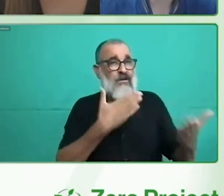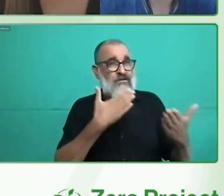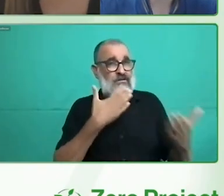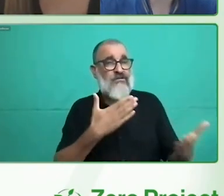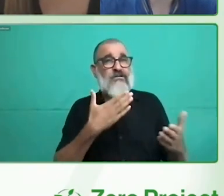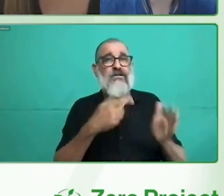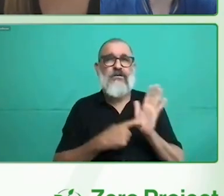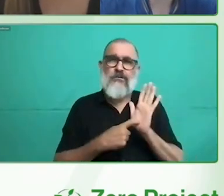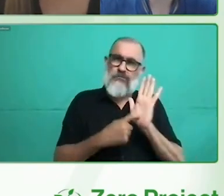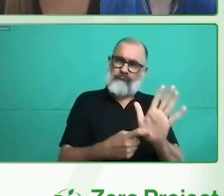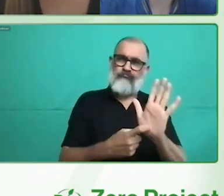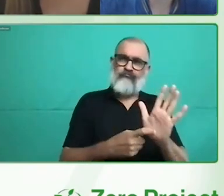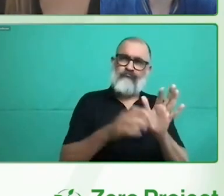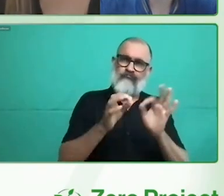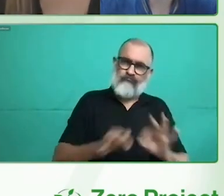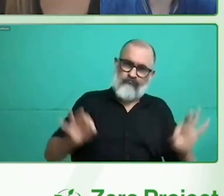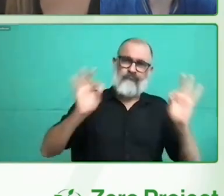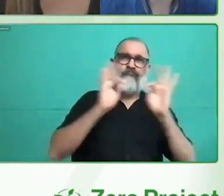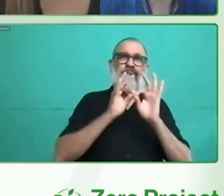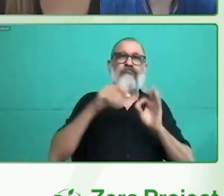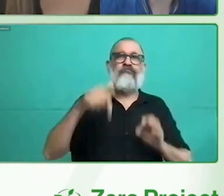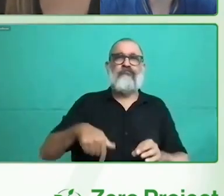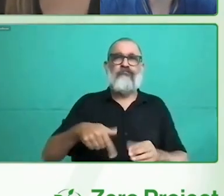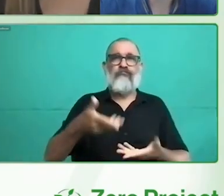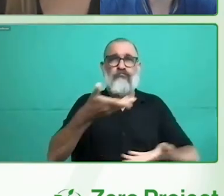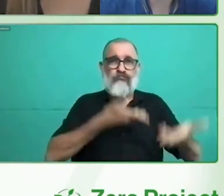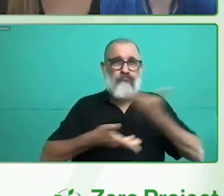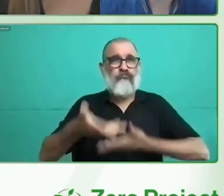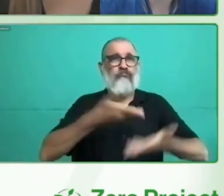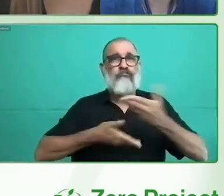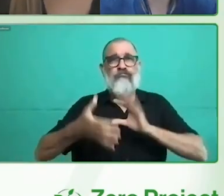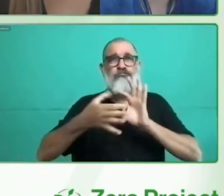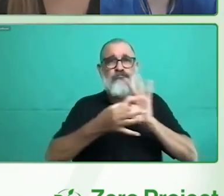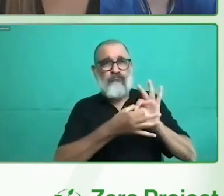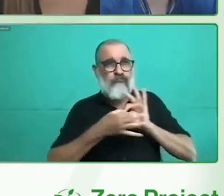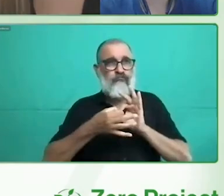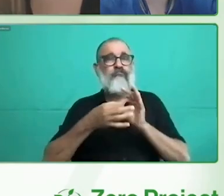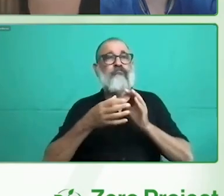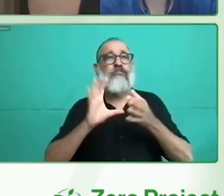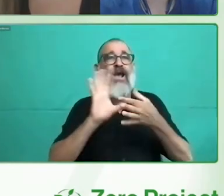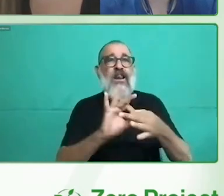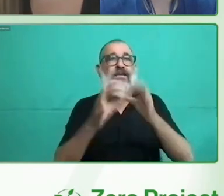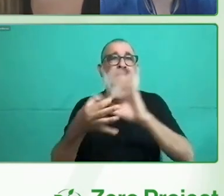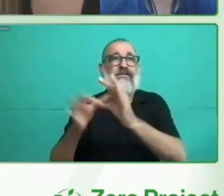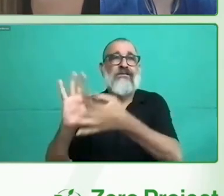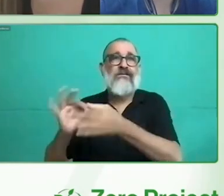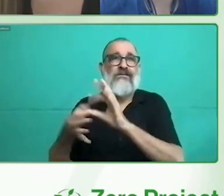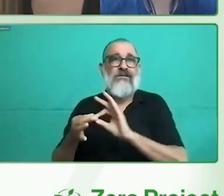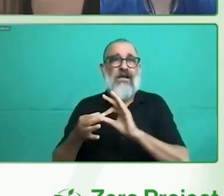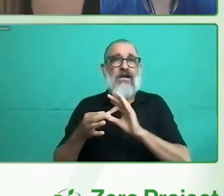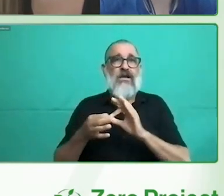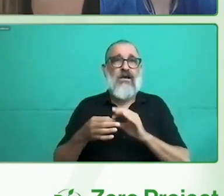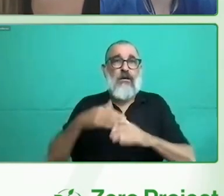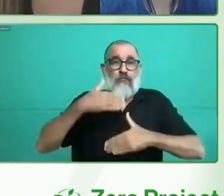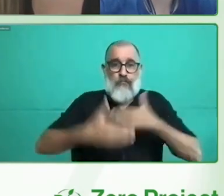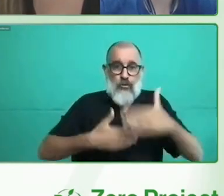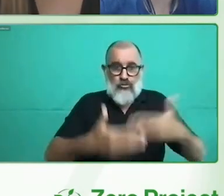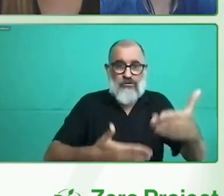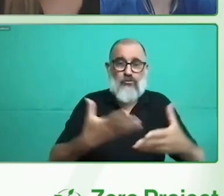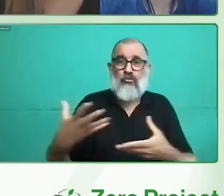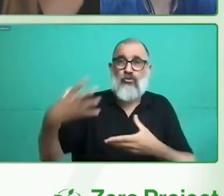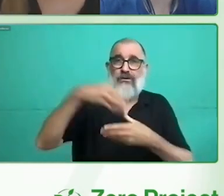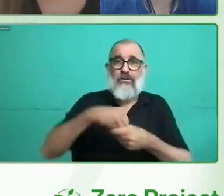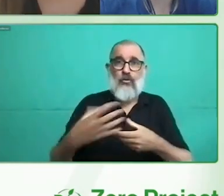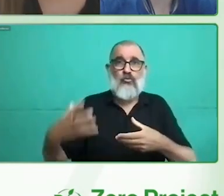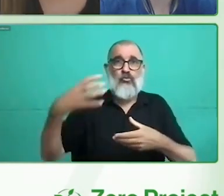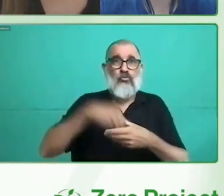alianzas estratégicas para que los procesos de inclusión, inserción y reitero aquí el proceso de inclusión